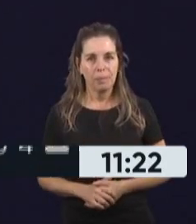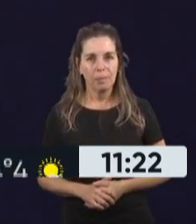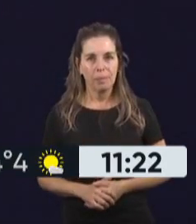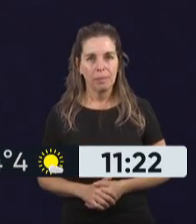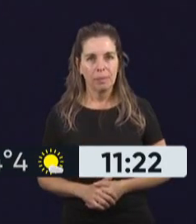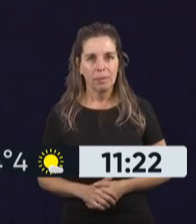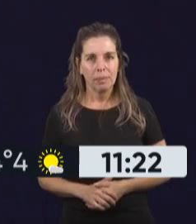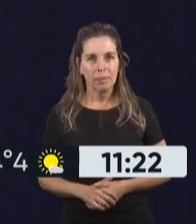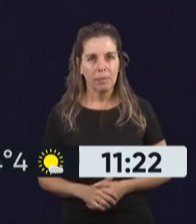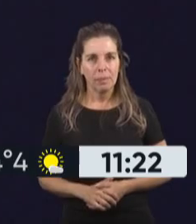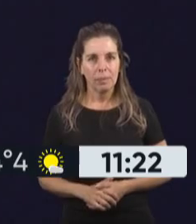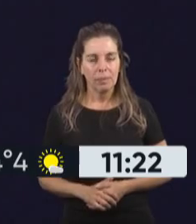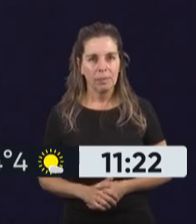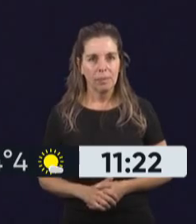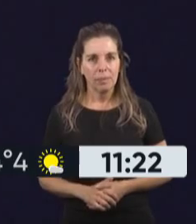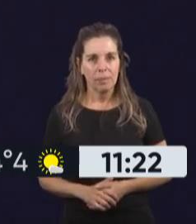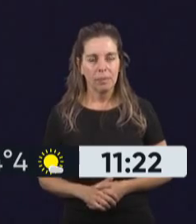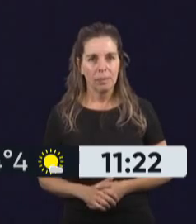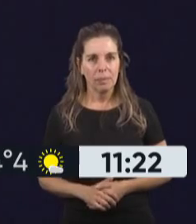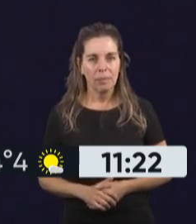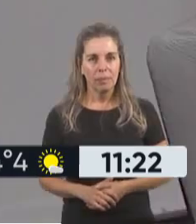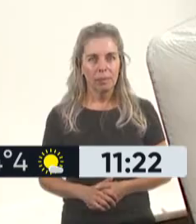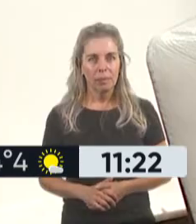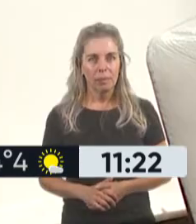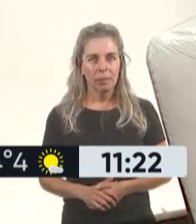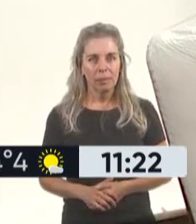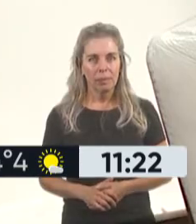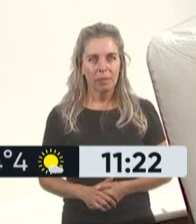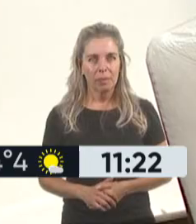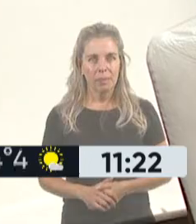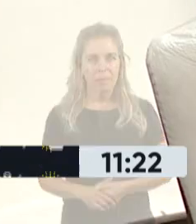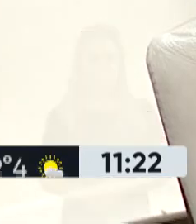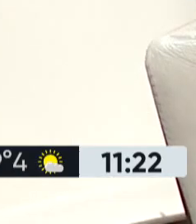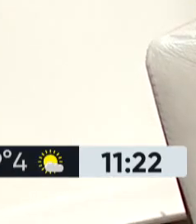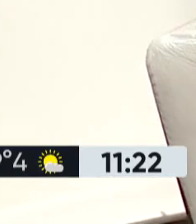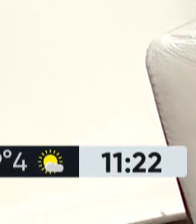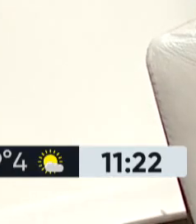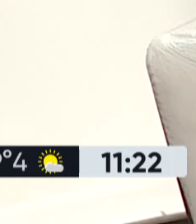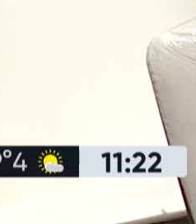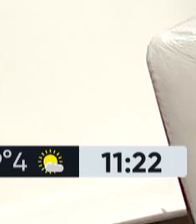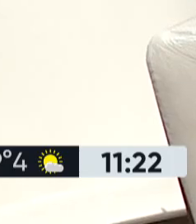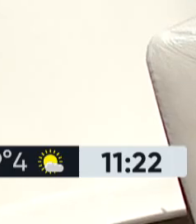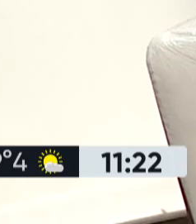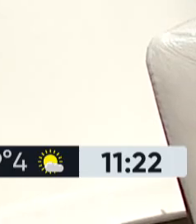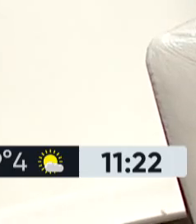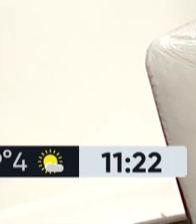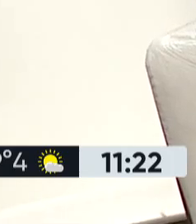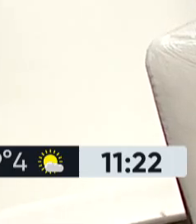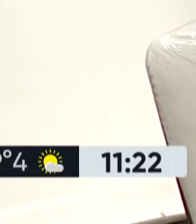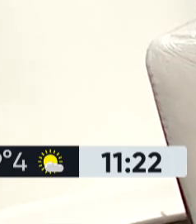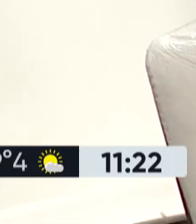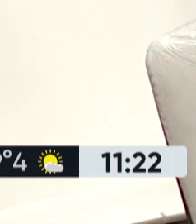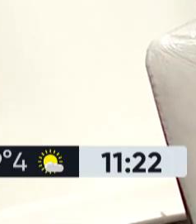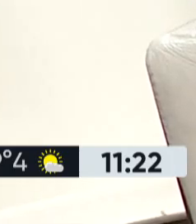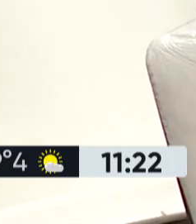problemas. Última pregunta. Brenda. Hola, ¿qué tal? Buen día, ¿Todo bien? Manuel. Todo bien, todo tranquilo. Brenda Struminger